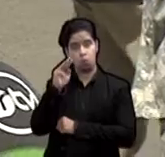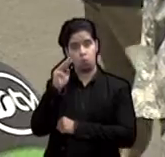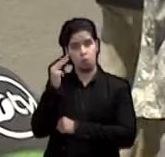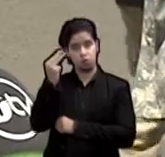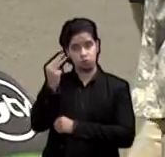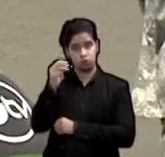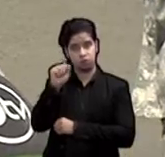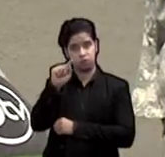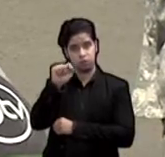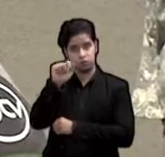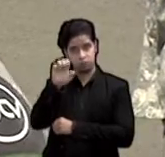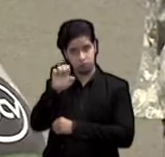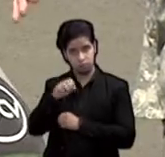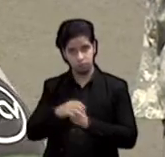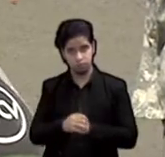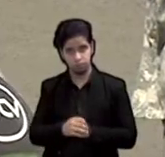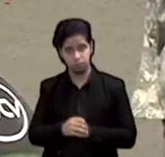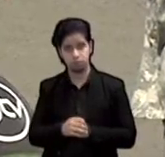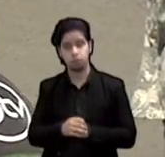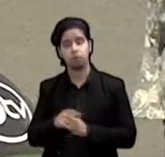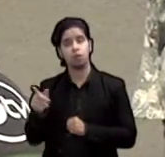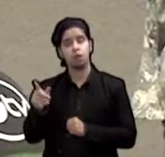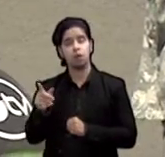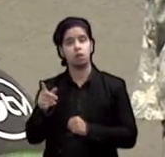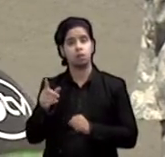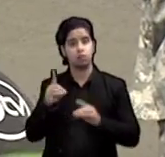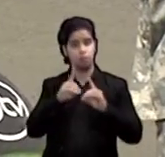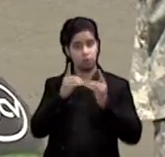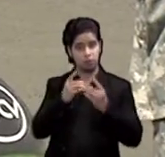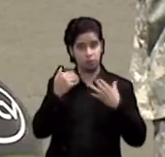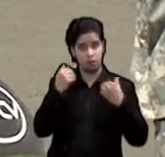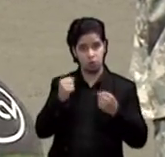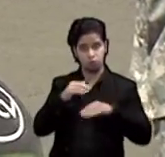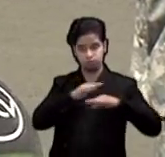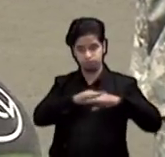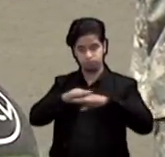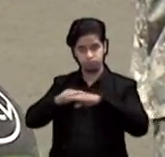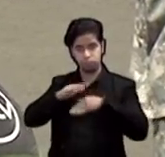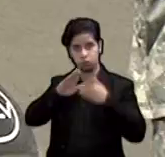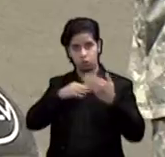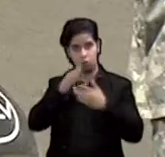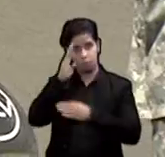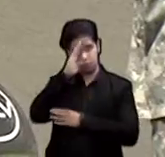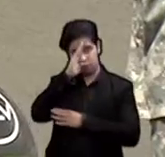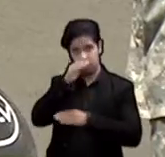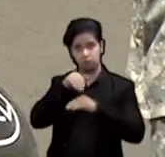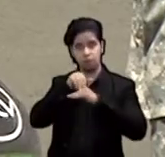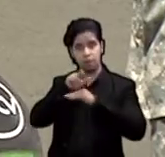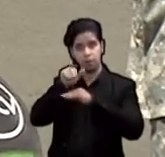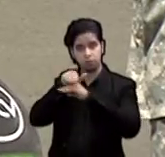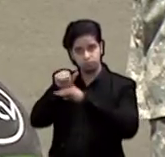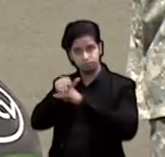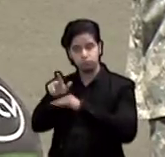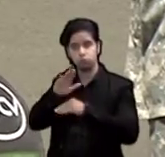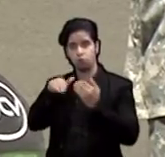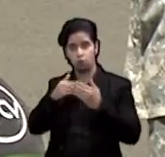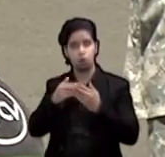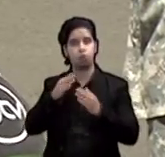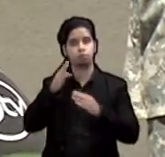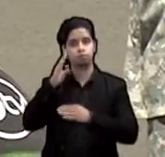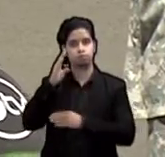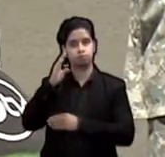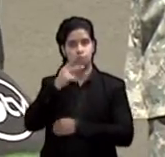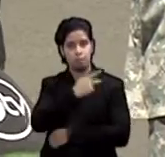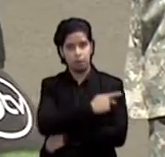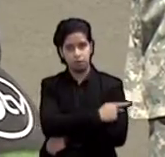el Departamento de Salud alerta a los hospitales y estamos enviando pacientes a los hospitales. Tenemos 13 hospitales trabajando con